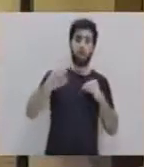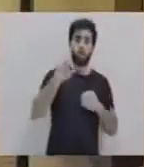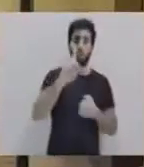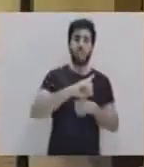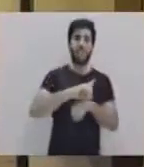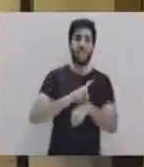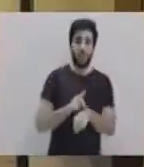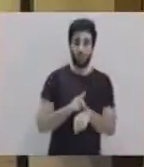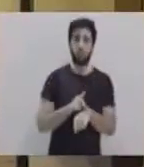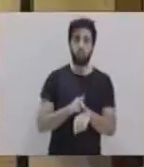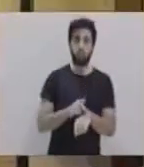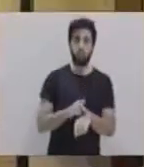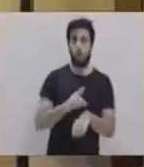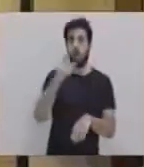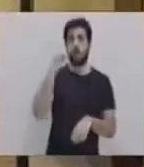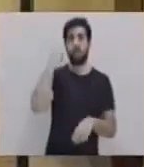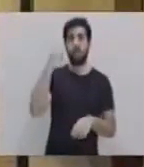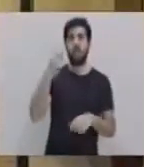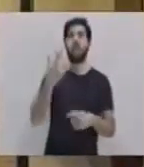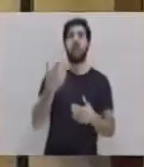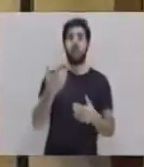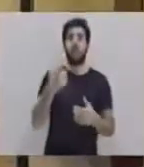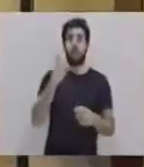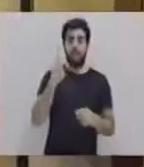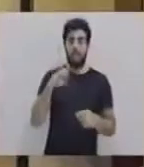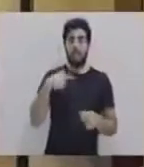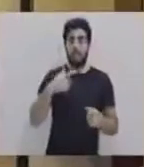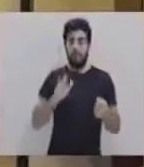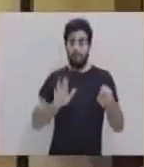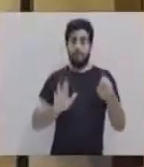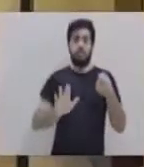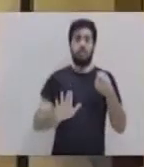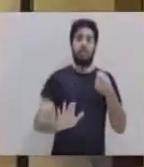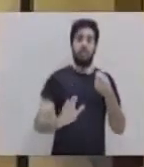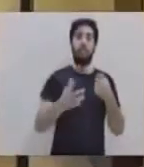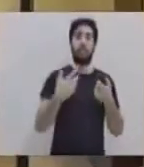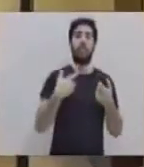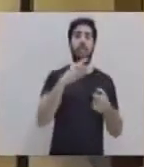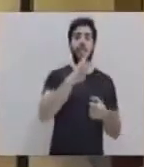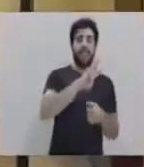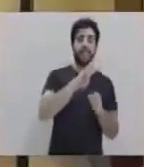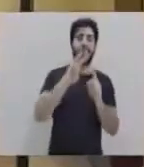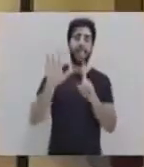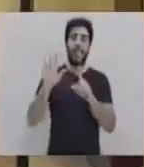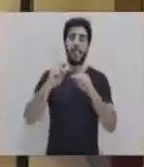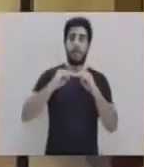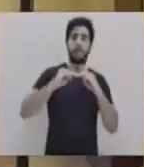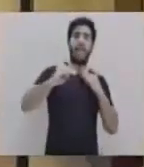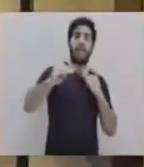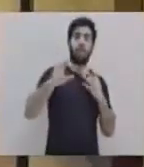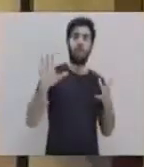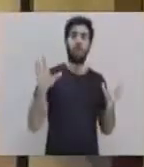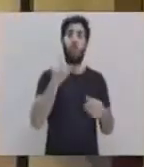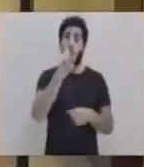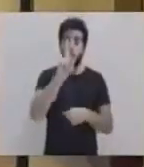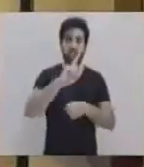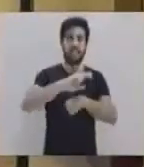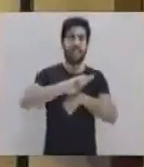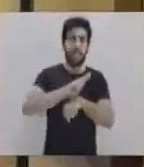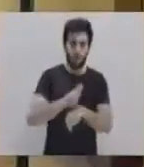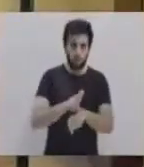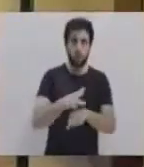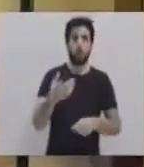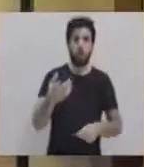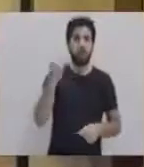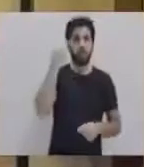hacemos la sumatoria de los 2 segundos que me voy a tardar solo en reaccionar, ya tenemos una cantidad de 36 metros recorridos. Una tercera parte de